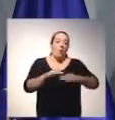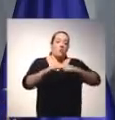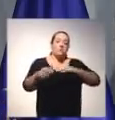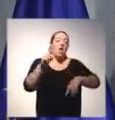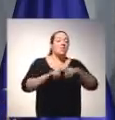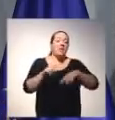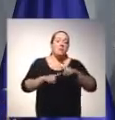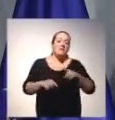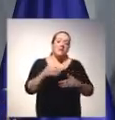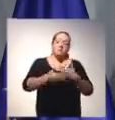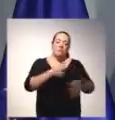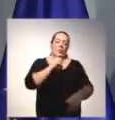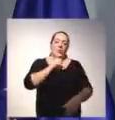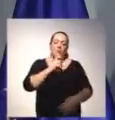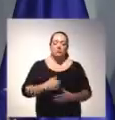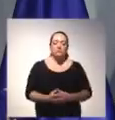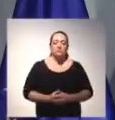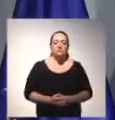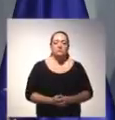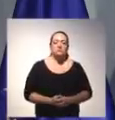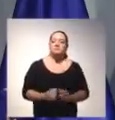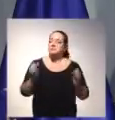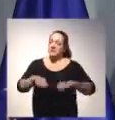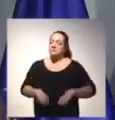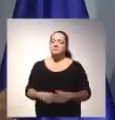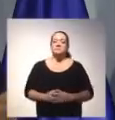cómo vaya la evolución.